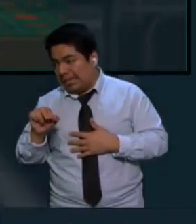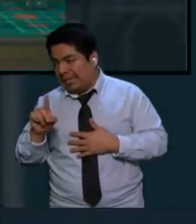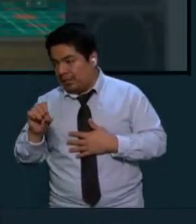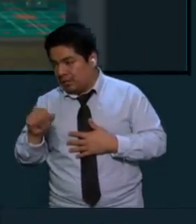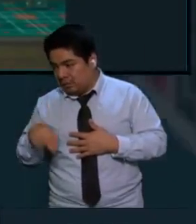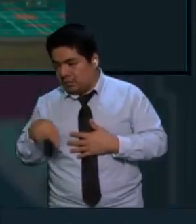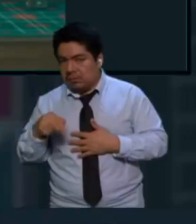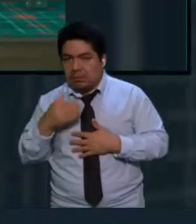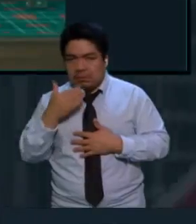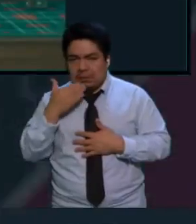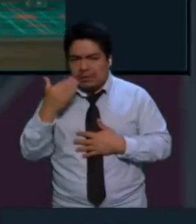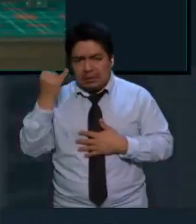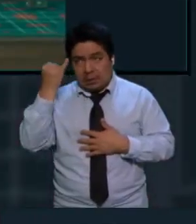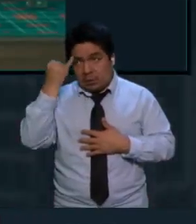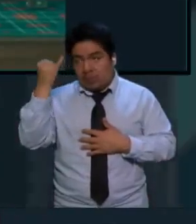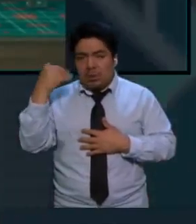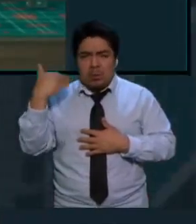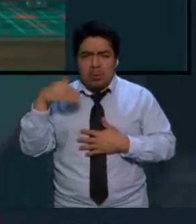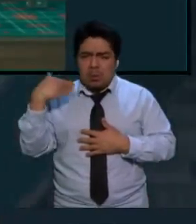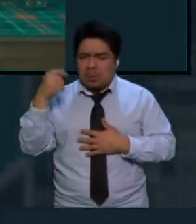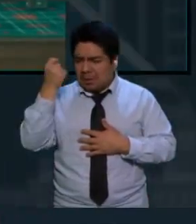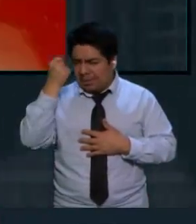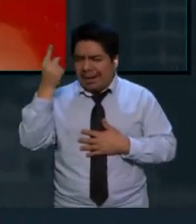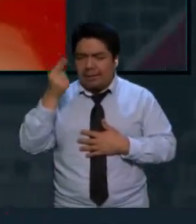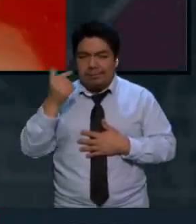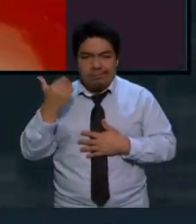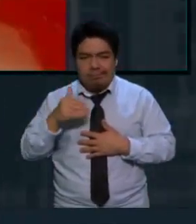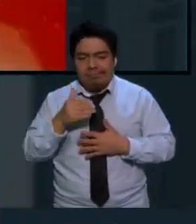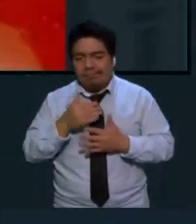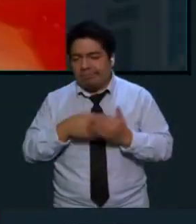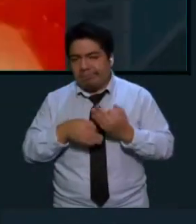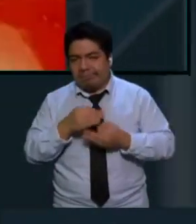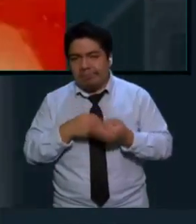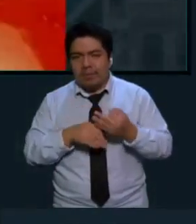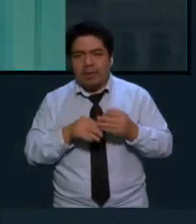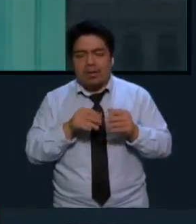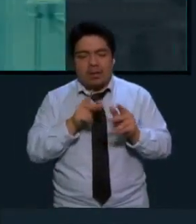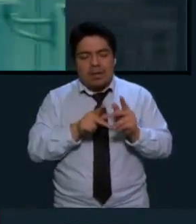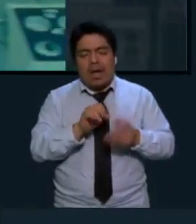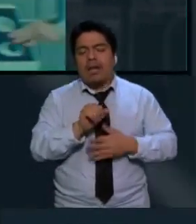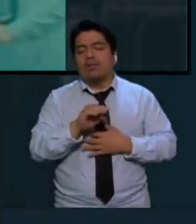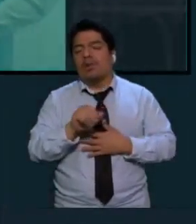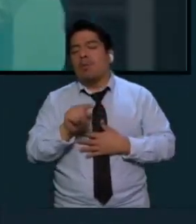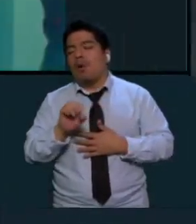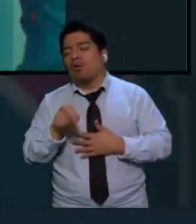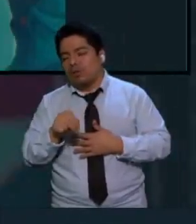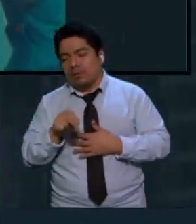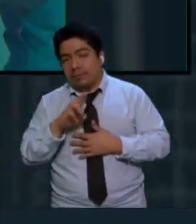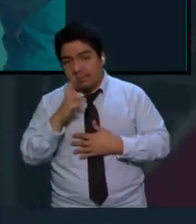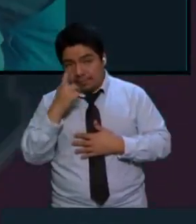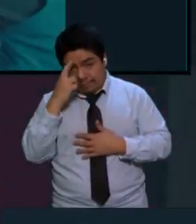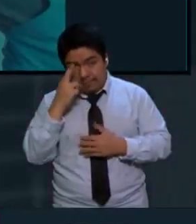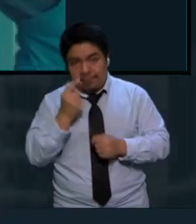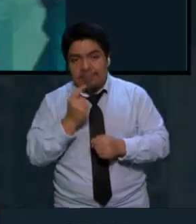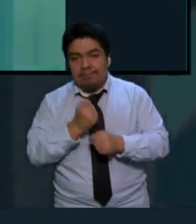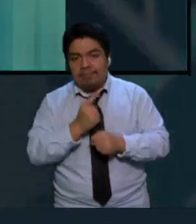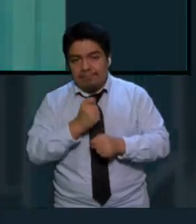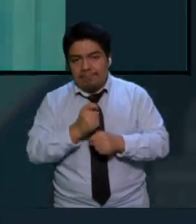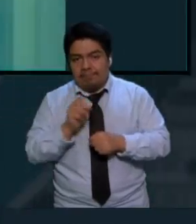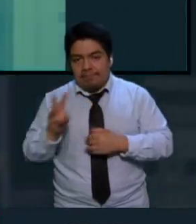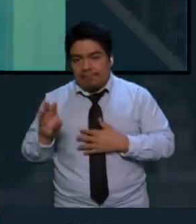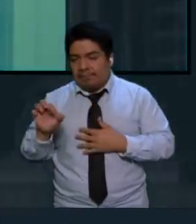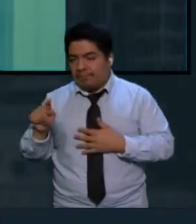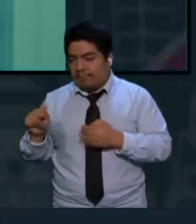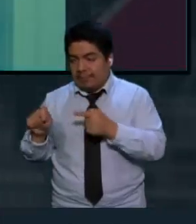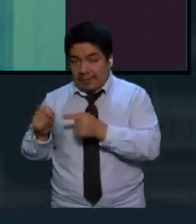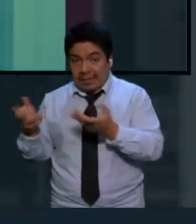con muchísima imaginación, llega a meter stop motion. Hay que recordar que la primera adaptación que hizo Wes